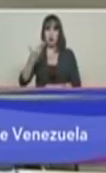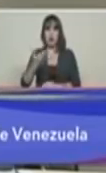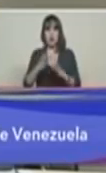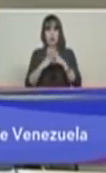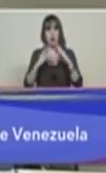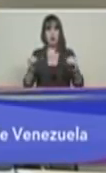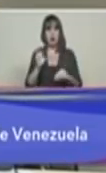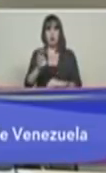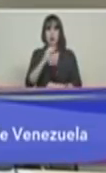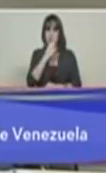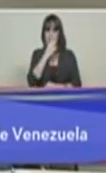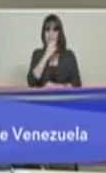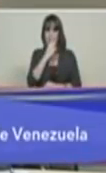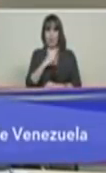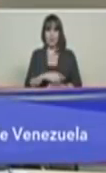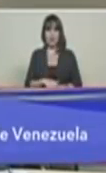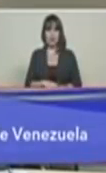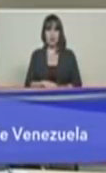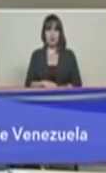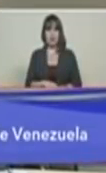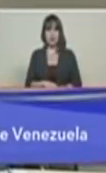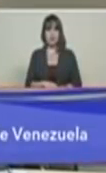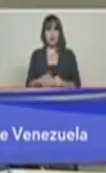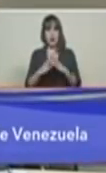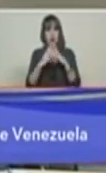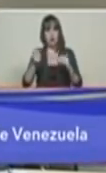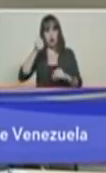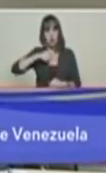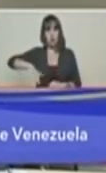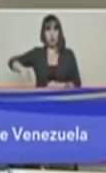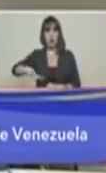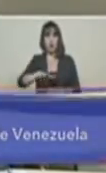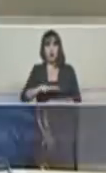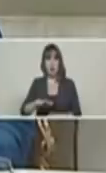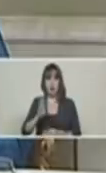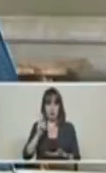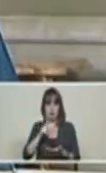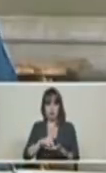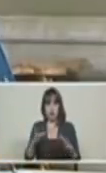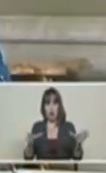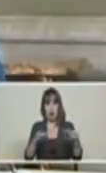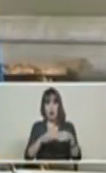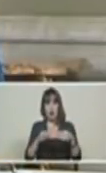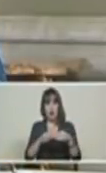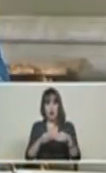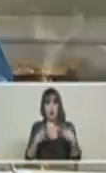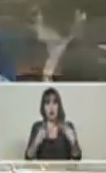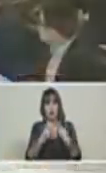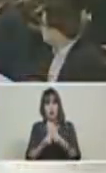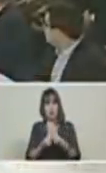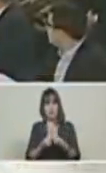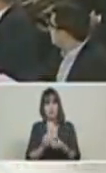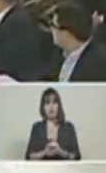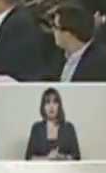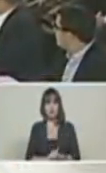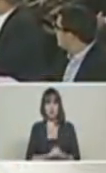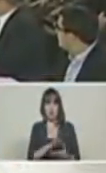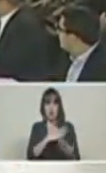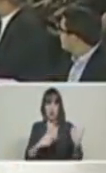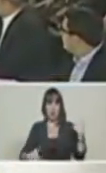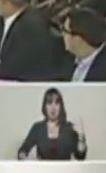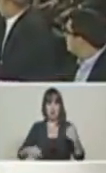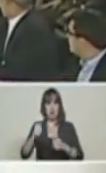patria, para todo nuestro pueblo. Aquí está el equipo económico, la vicepresidenta